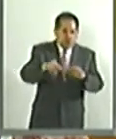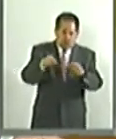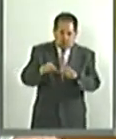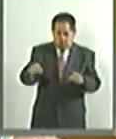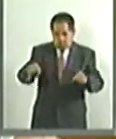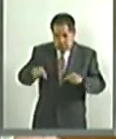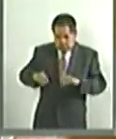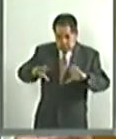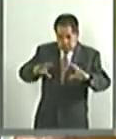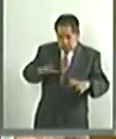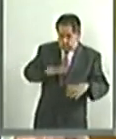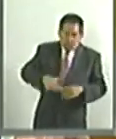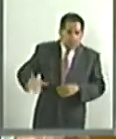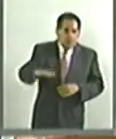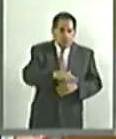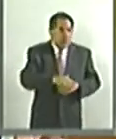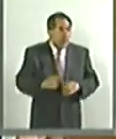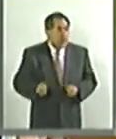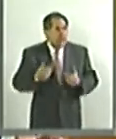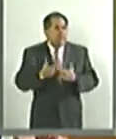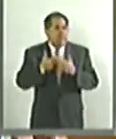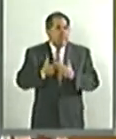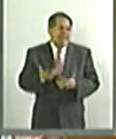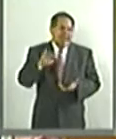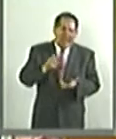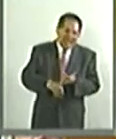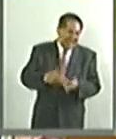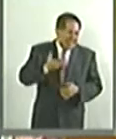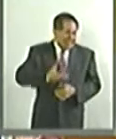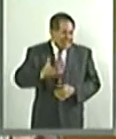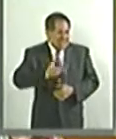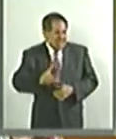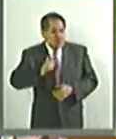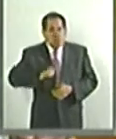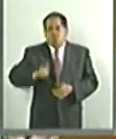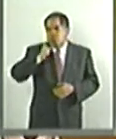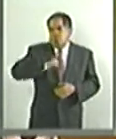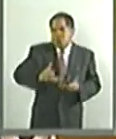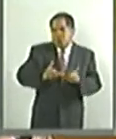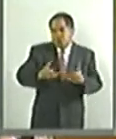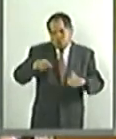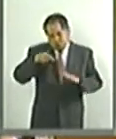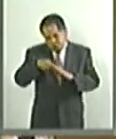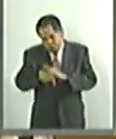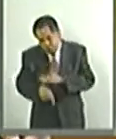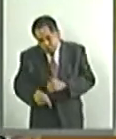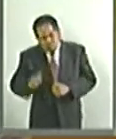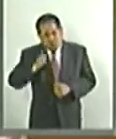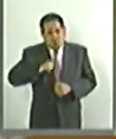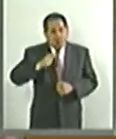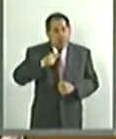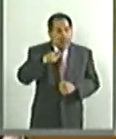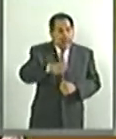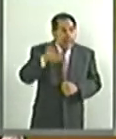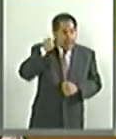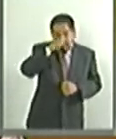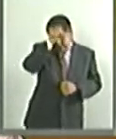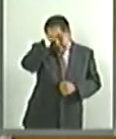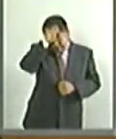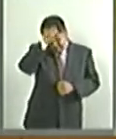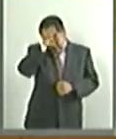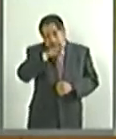y salvaguarda un patrimonio geológico excepcional, pues fue una zona de explotación minera durante